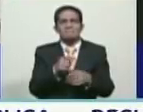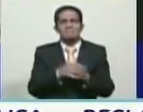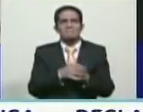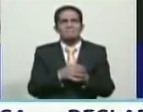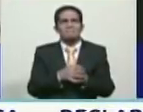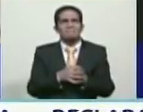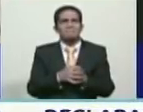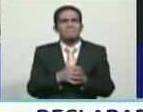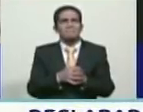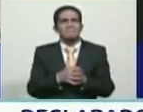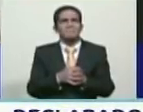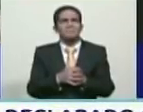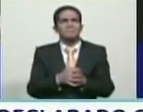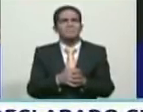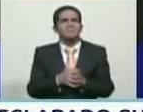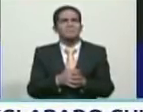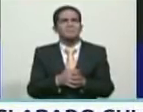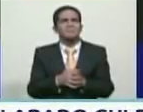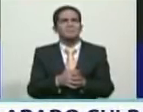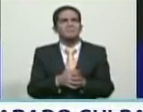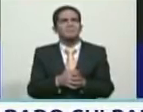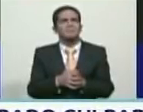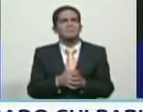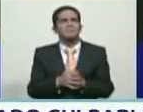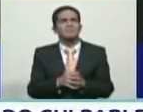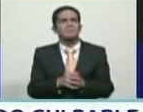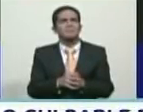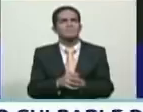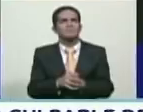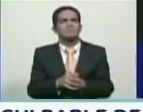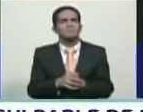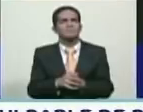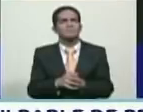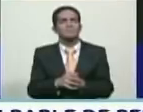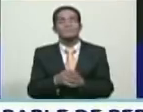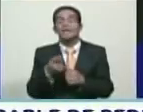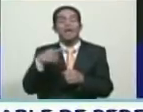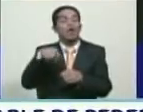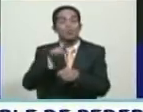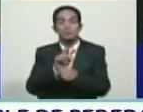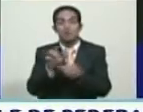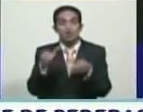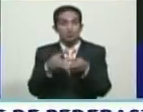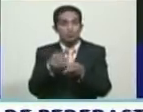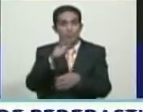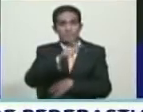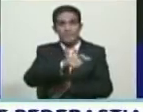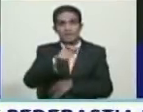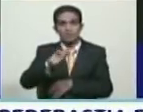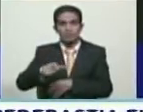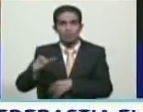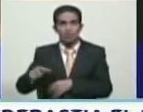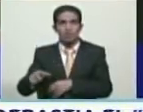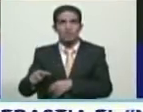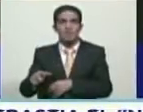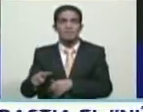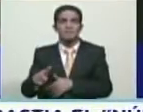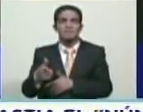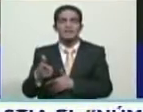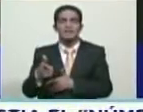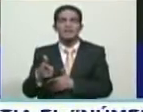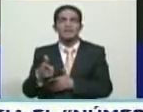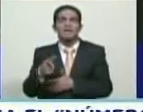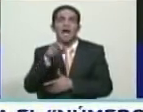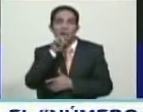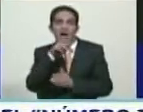only set of people, y el único grupo de personas que constantemente habla sobre